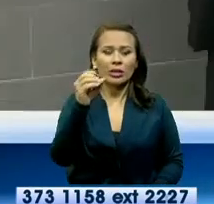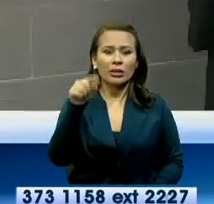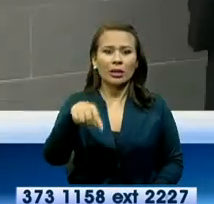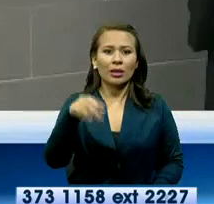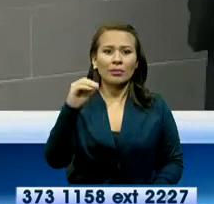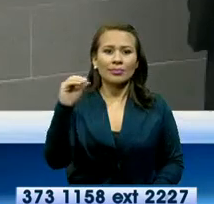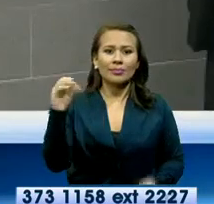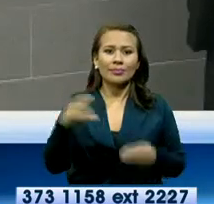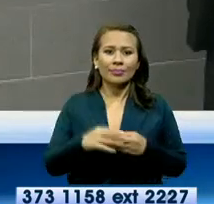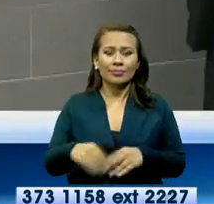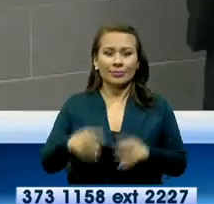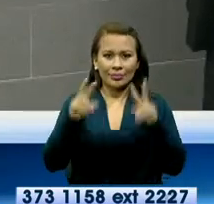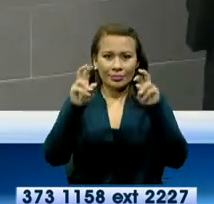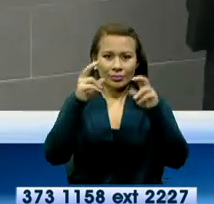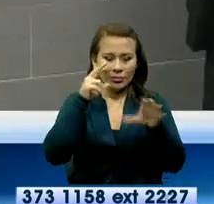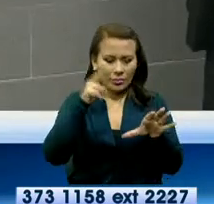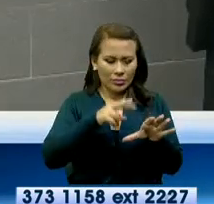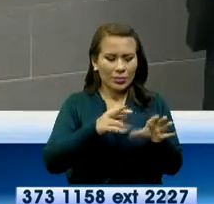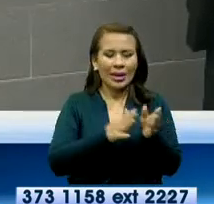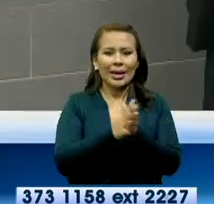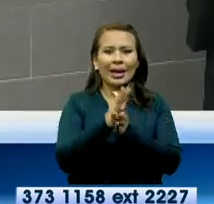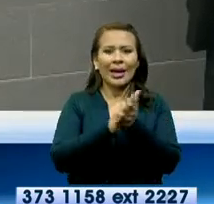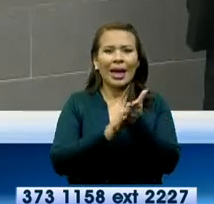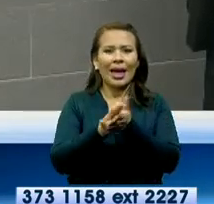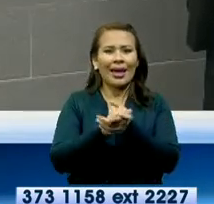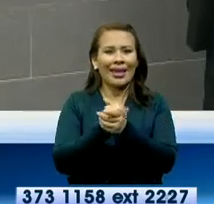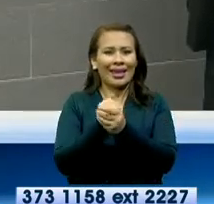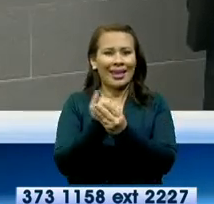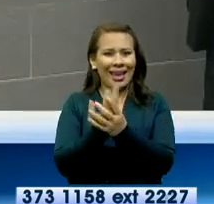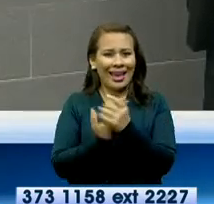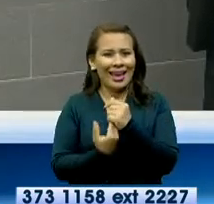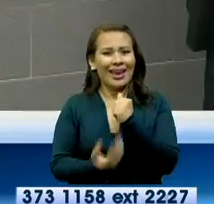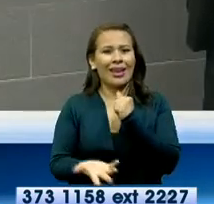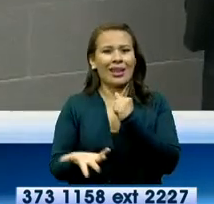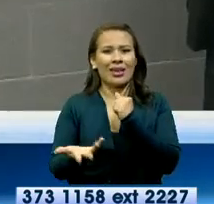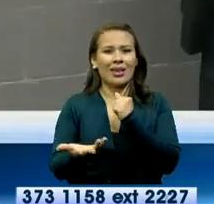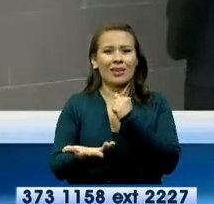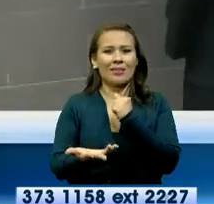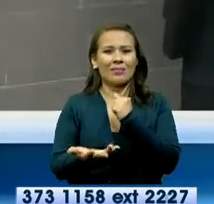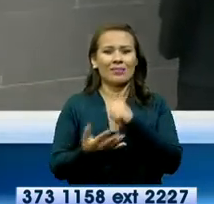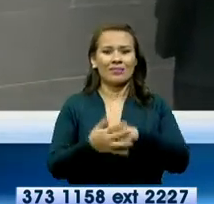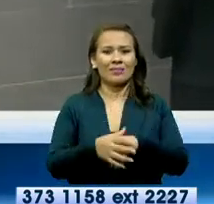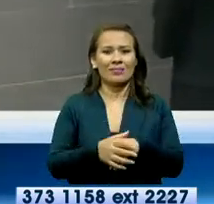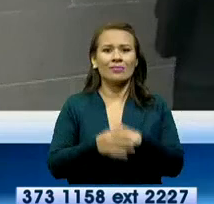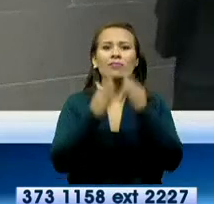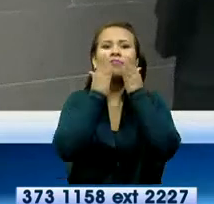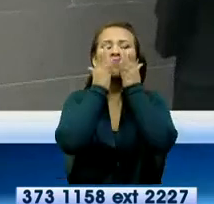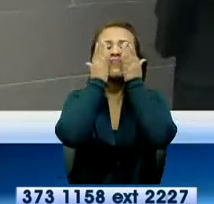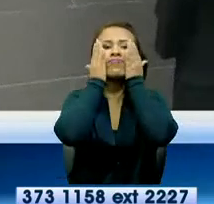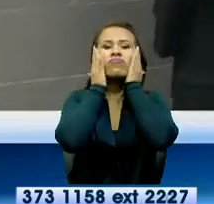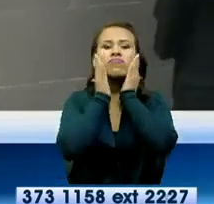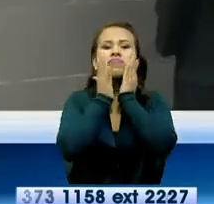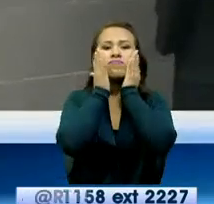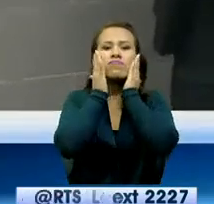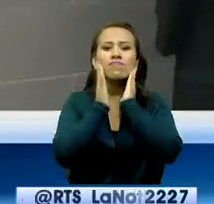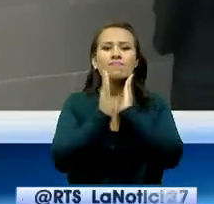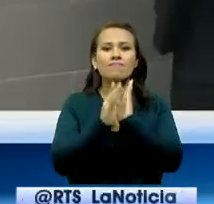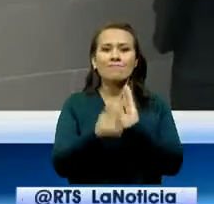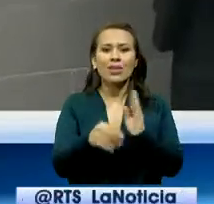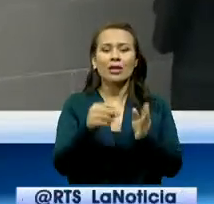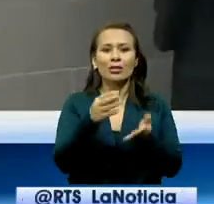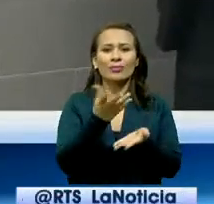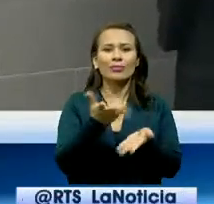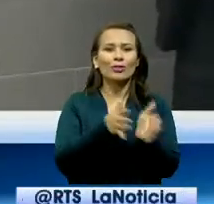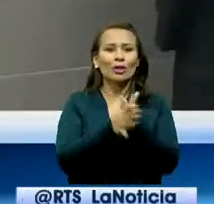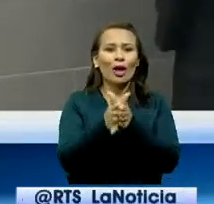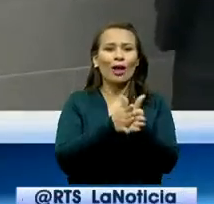este caso en particular vemos que en cremas que supuestamente son para la parte del cutis, que incluso están hechas con